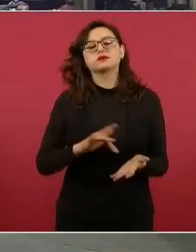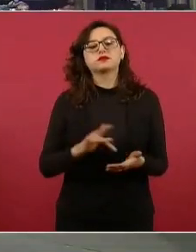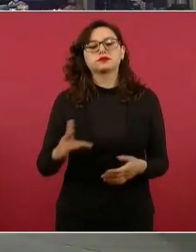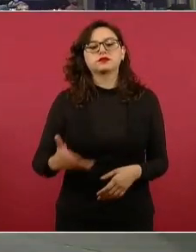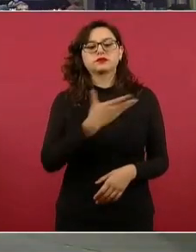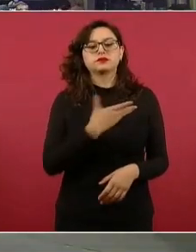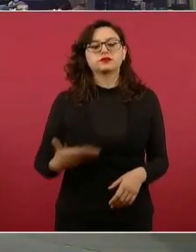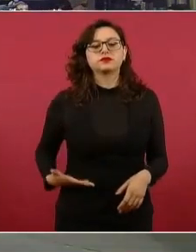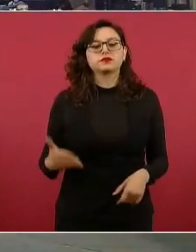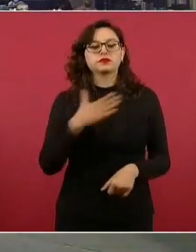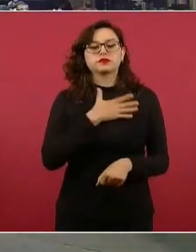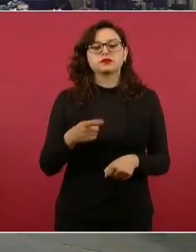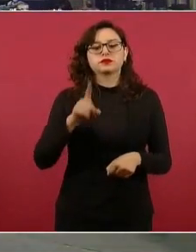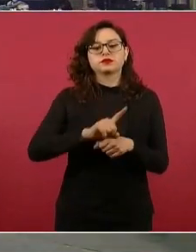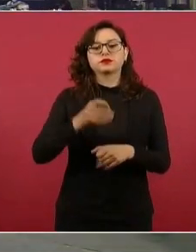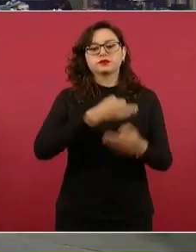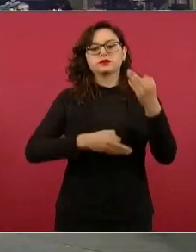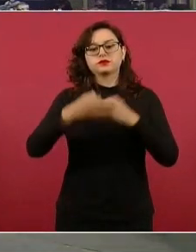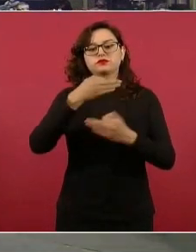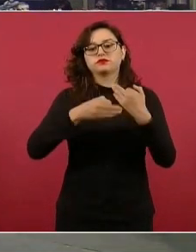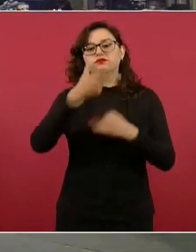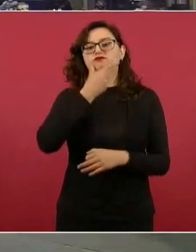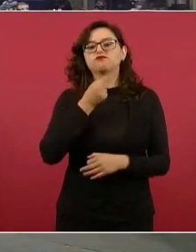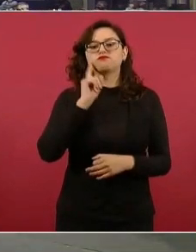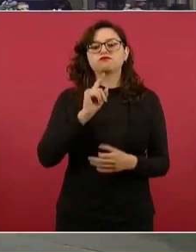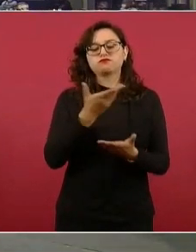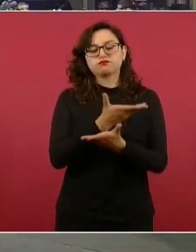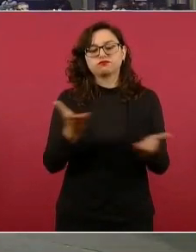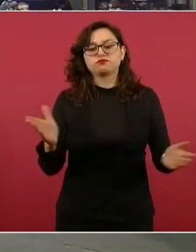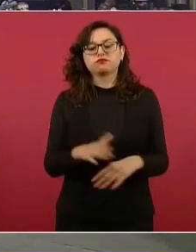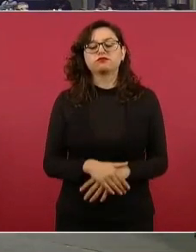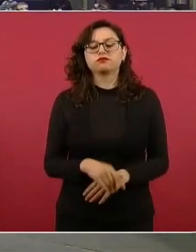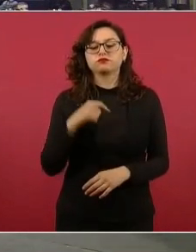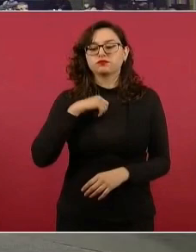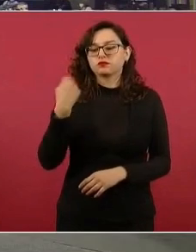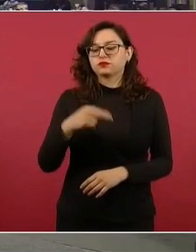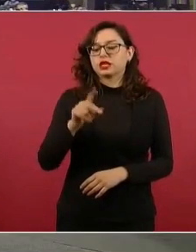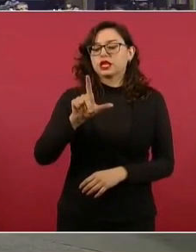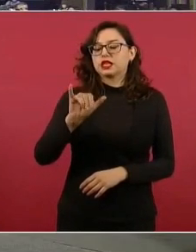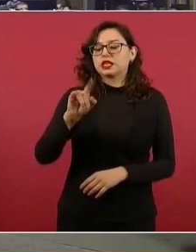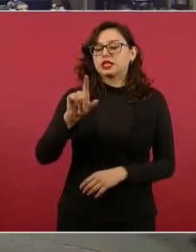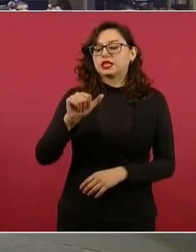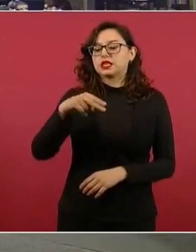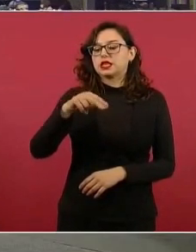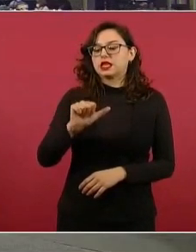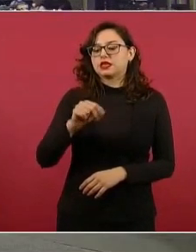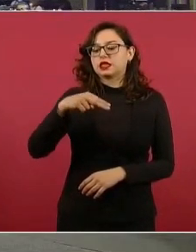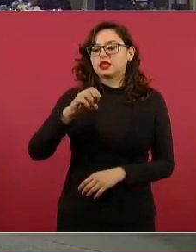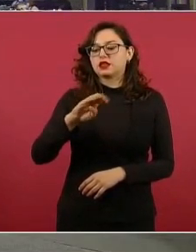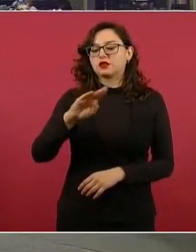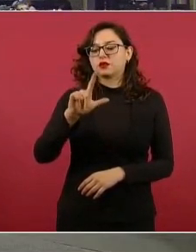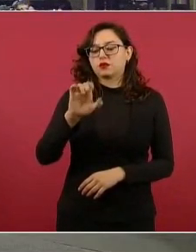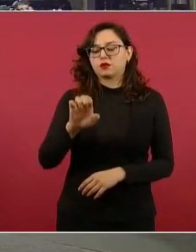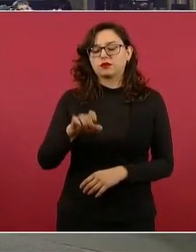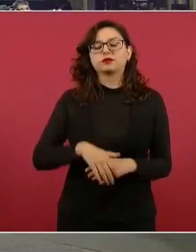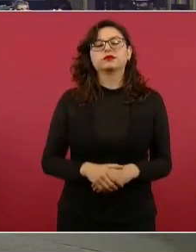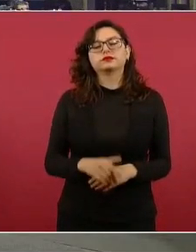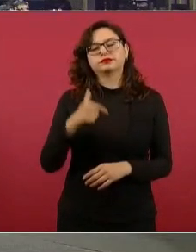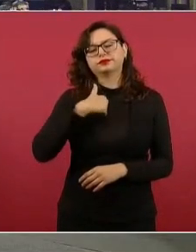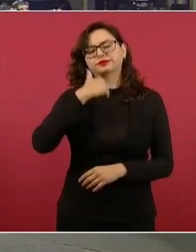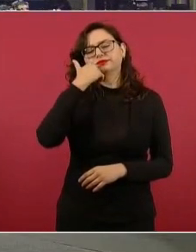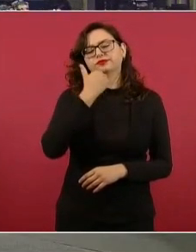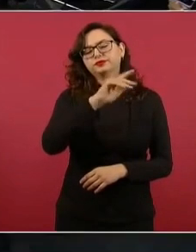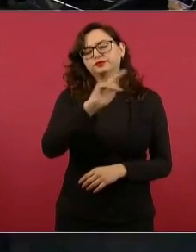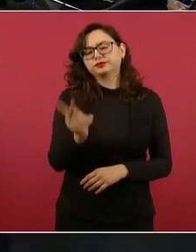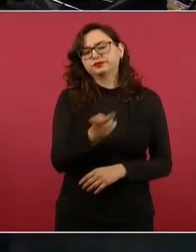señor presidente. Buenos días a todas y a todos. Liliana Noble, de Pulso Saludable. Señor presidente, quisiera si me pudiera apoyar